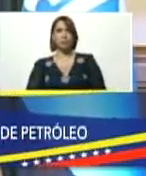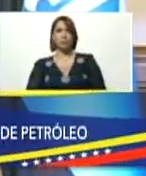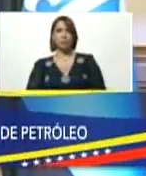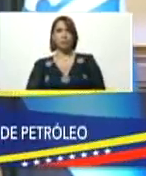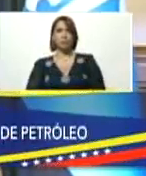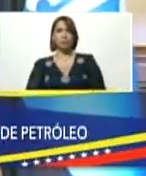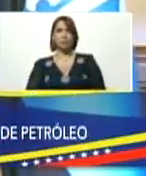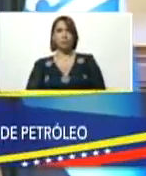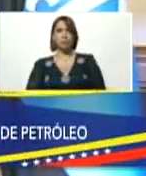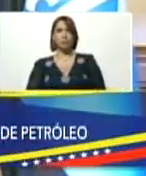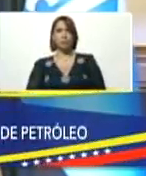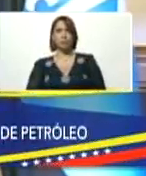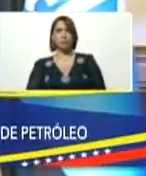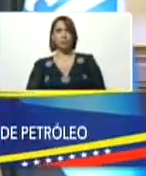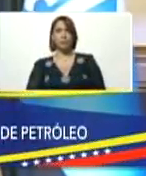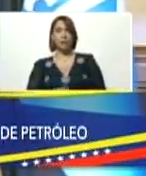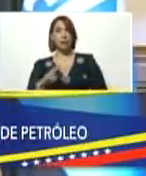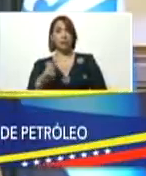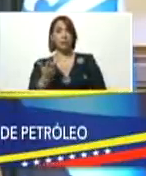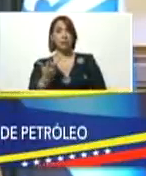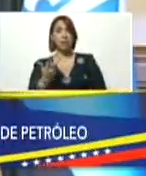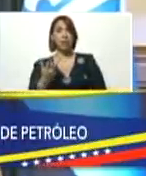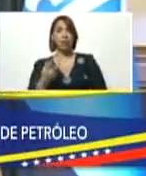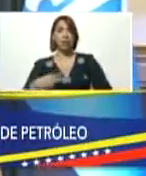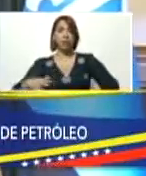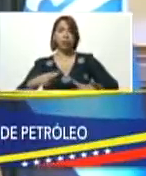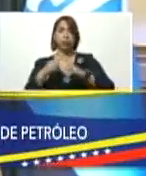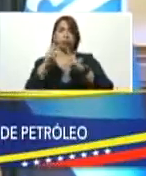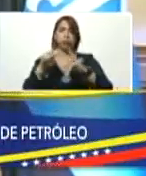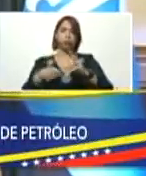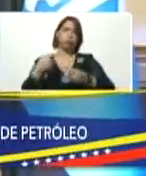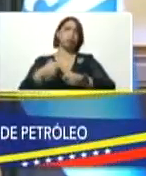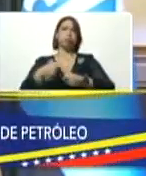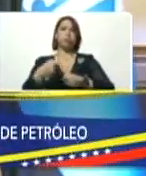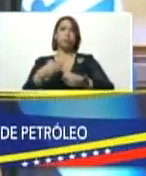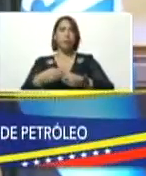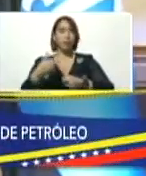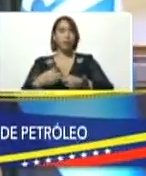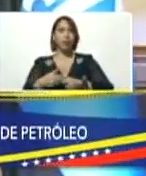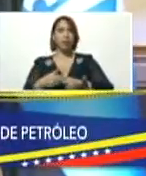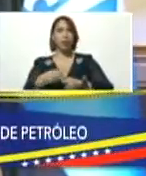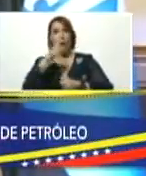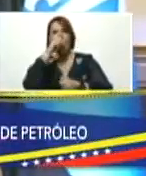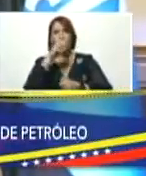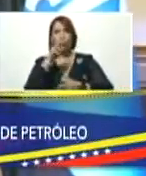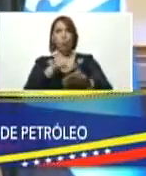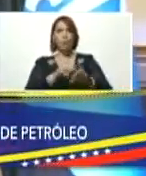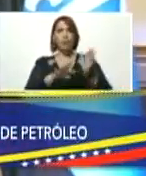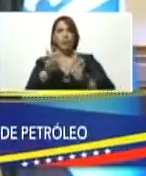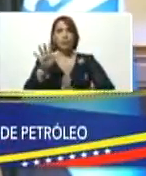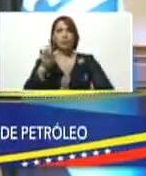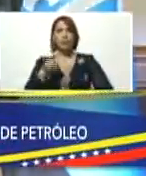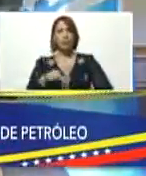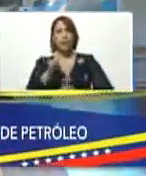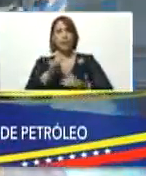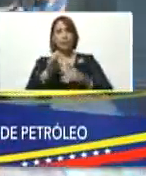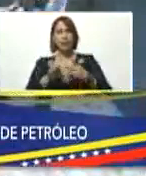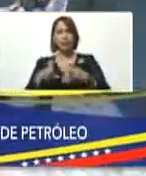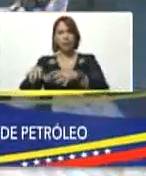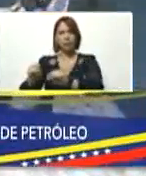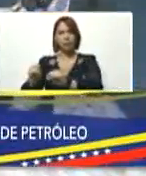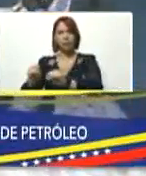El 6º momento fue el desplome de los precios petroleros del año 2015, producto de una estrategia